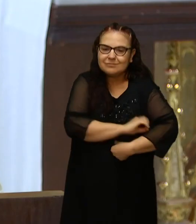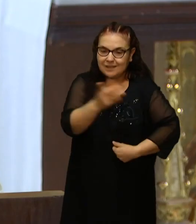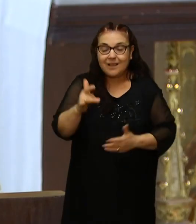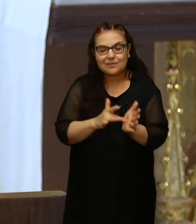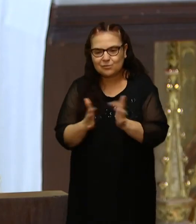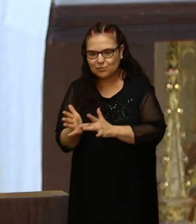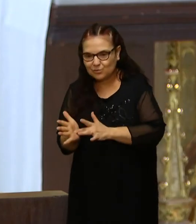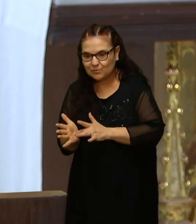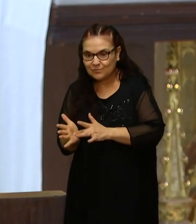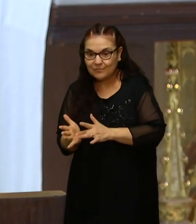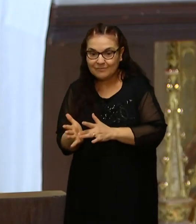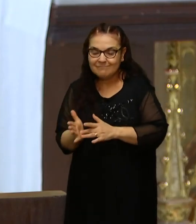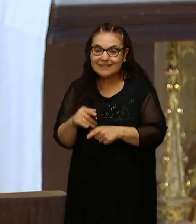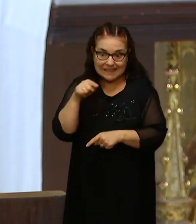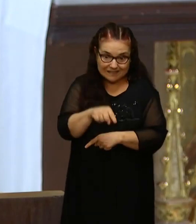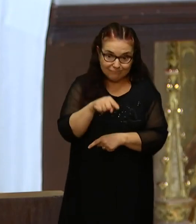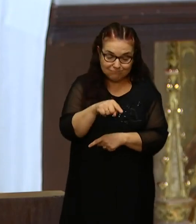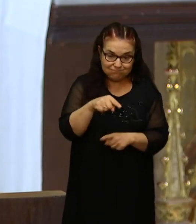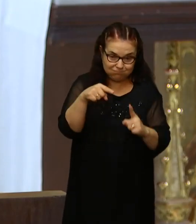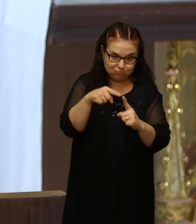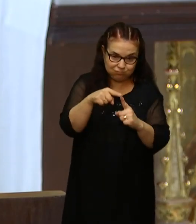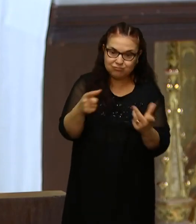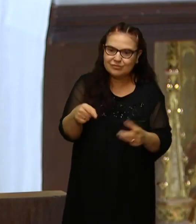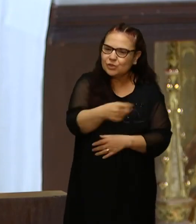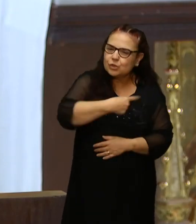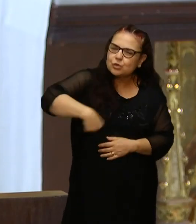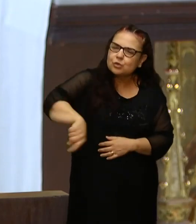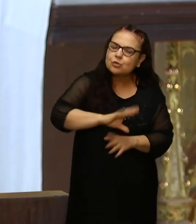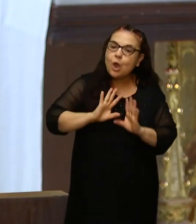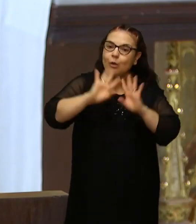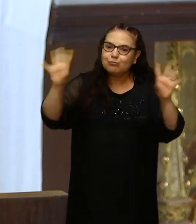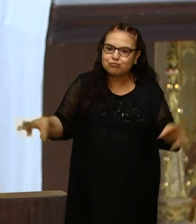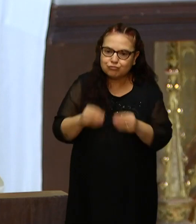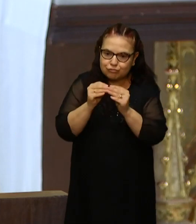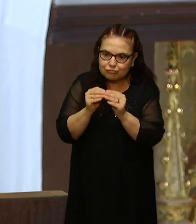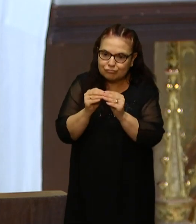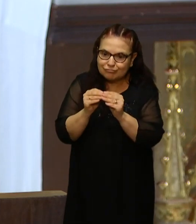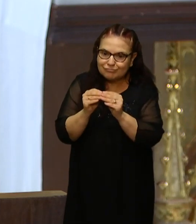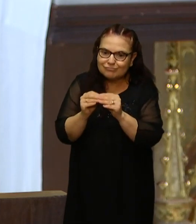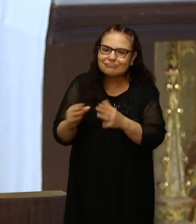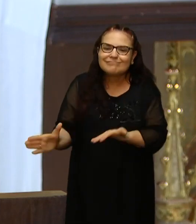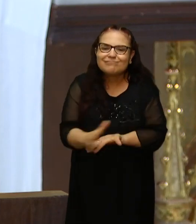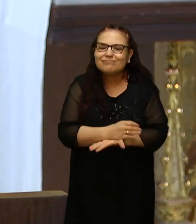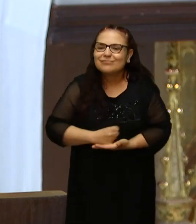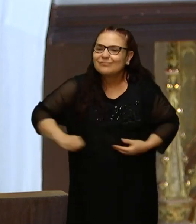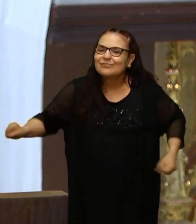Jesucristo, para que en este himno nosotros resumamos toda la salvación.